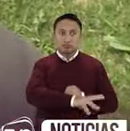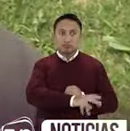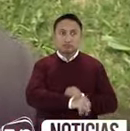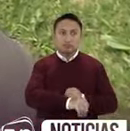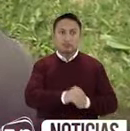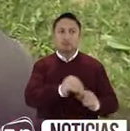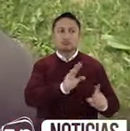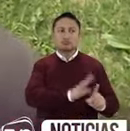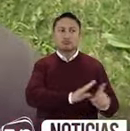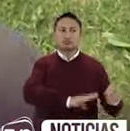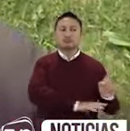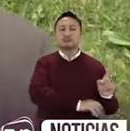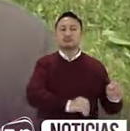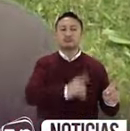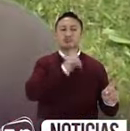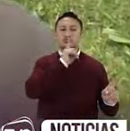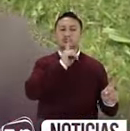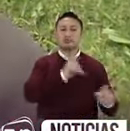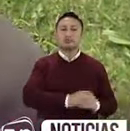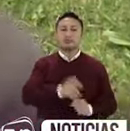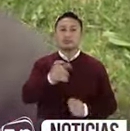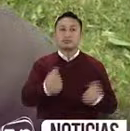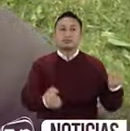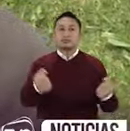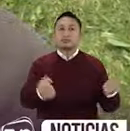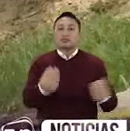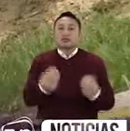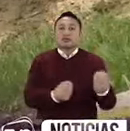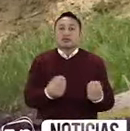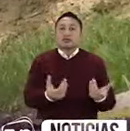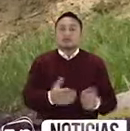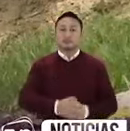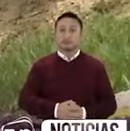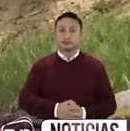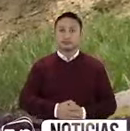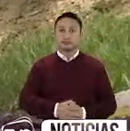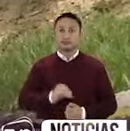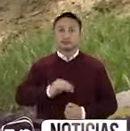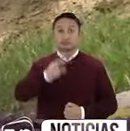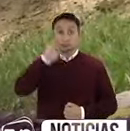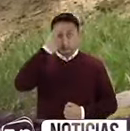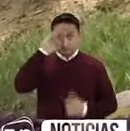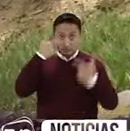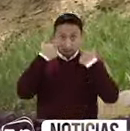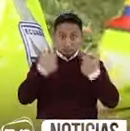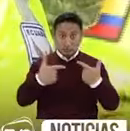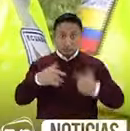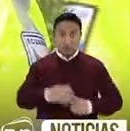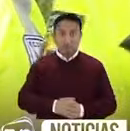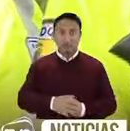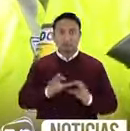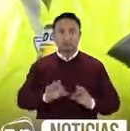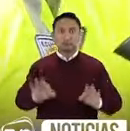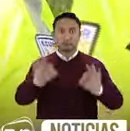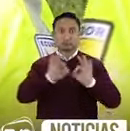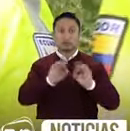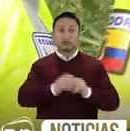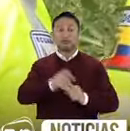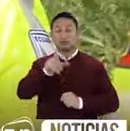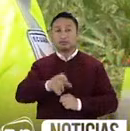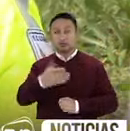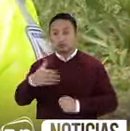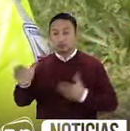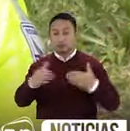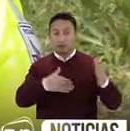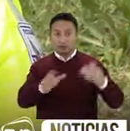y el chofer no puede hacer nada, no les puede ayudar. Si bien la presencia policial, dicen, es fundamental para que los pitos no hagan de las